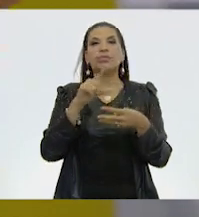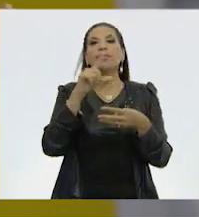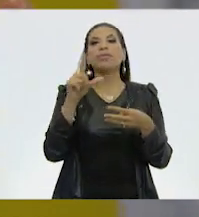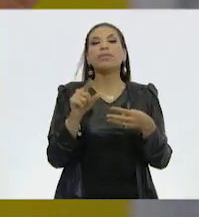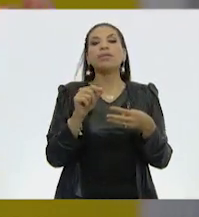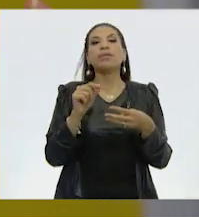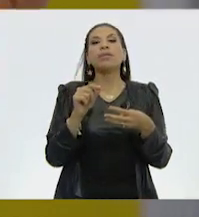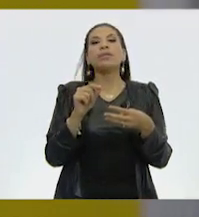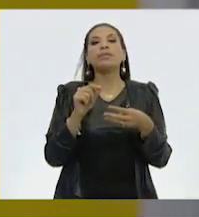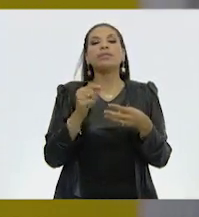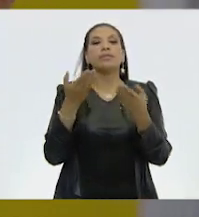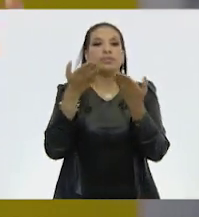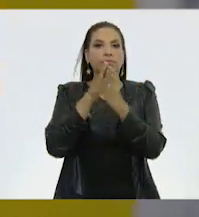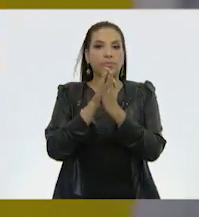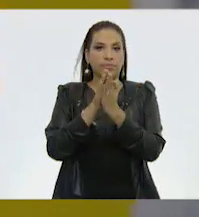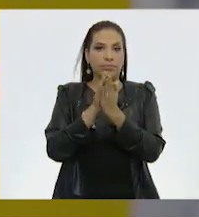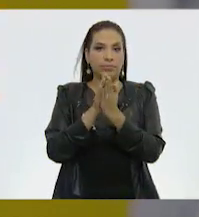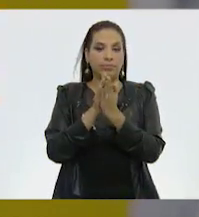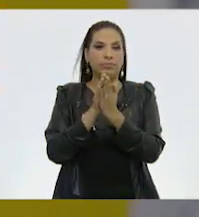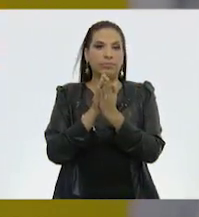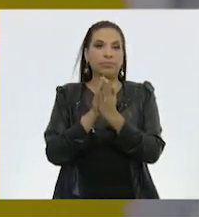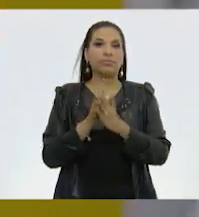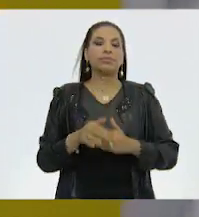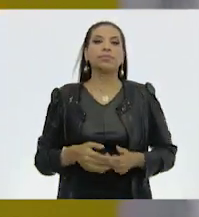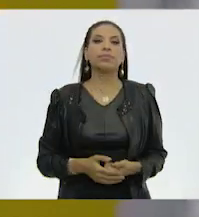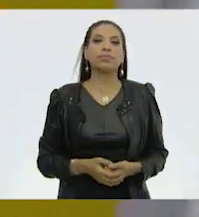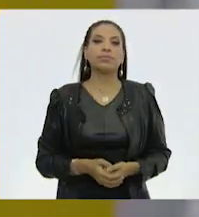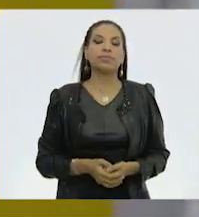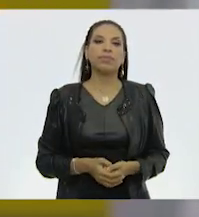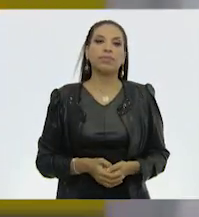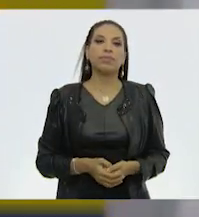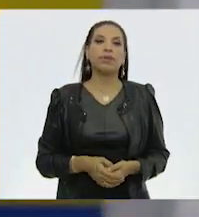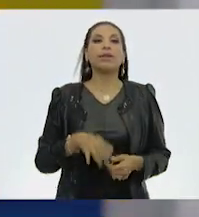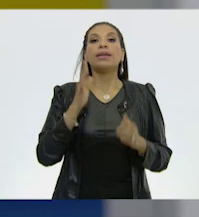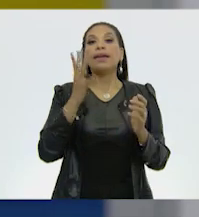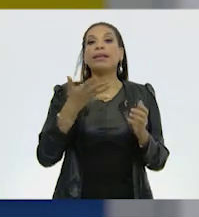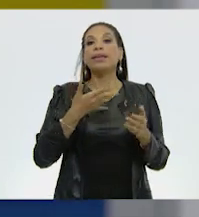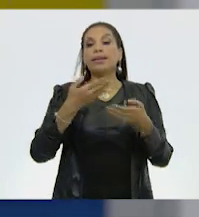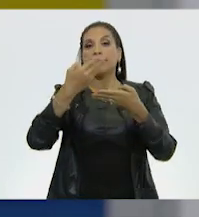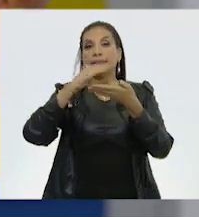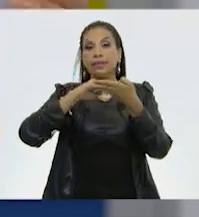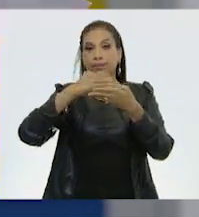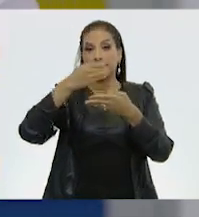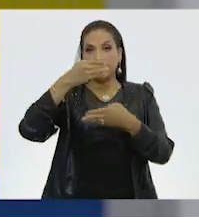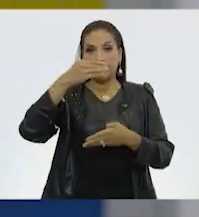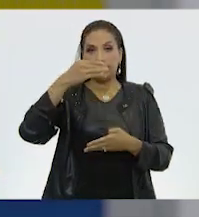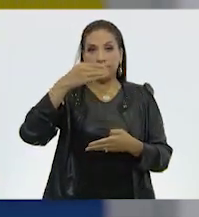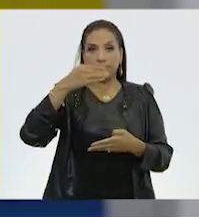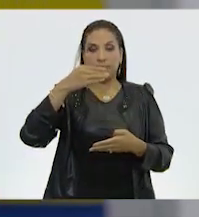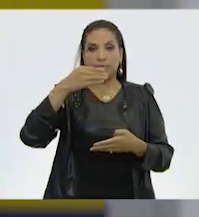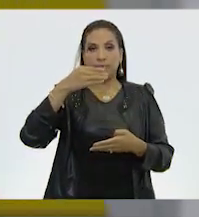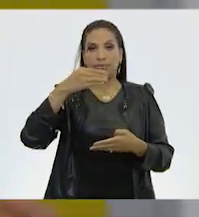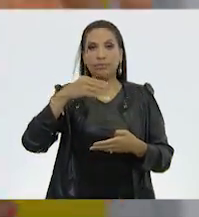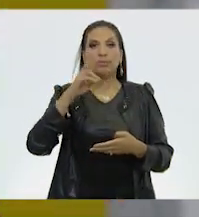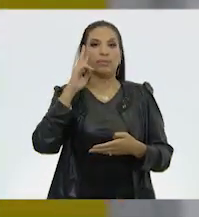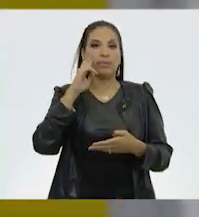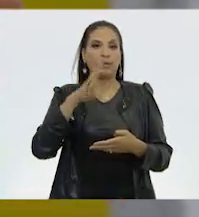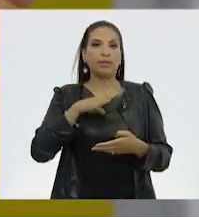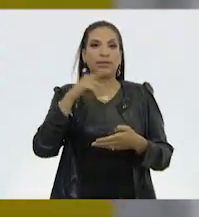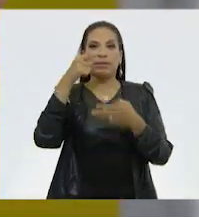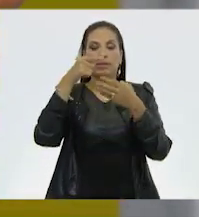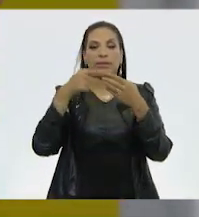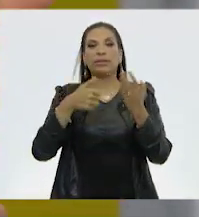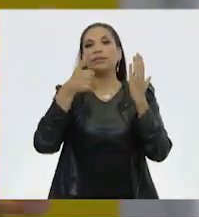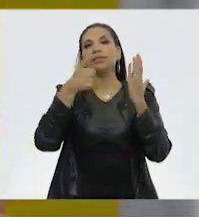Posteriormente la van a tener que doblar a la mitad y una vez que la hayas desdoblado, notarás que te